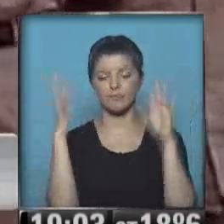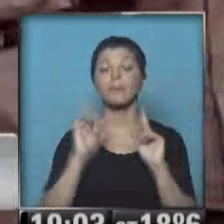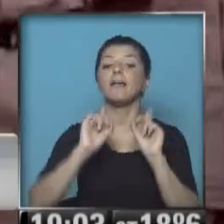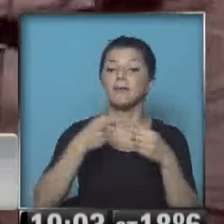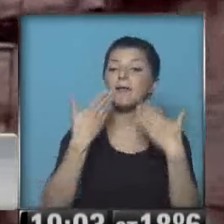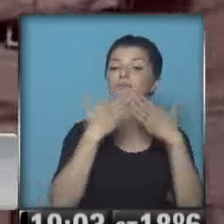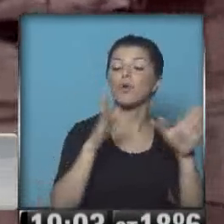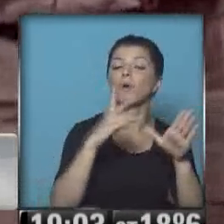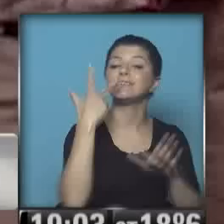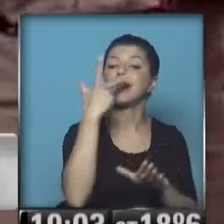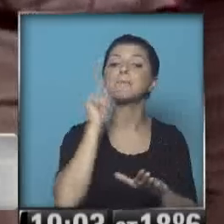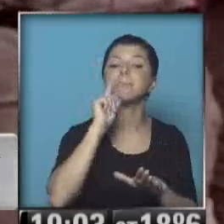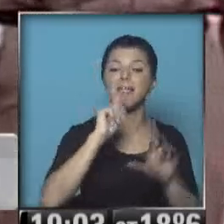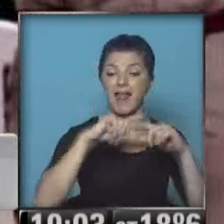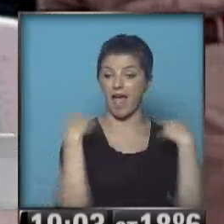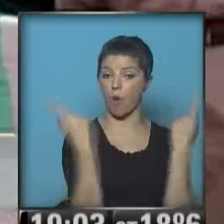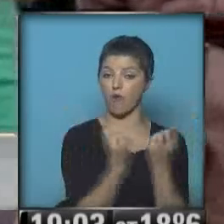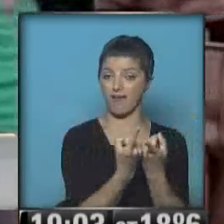3.000 aulas.